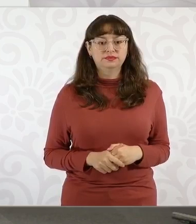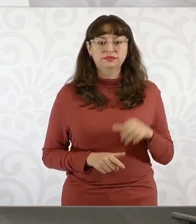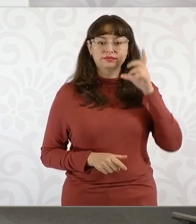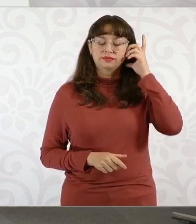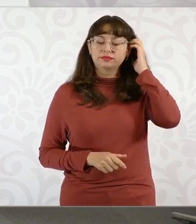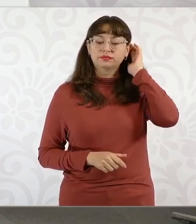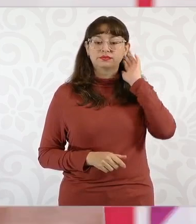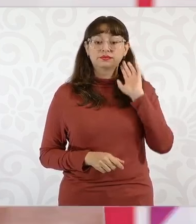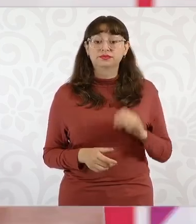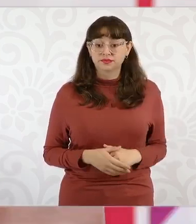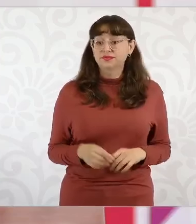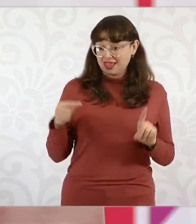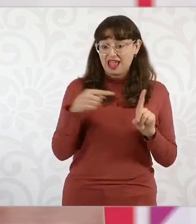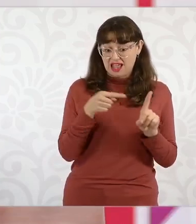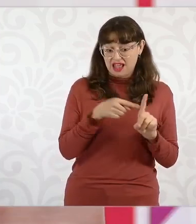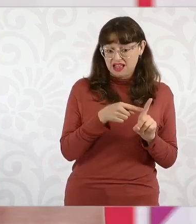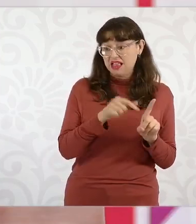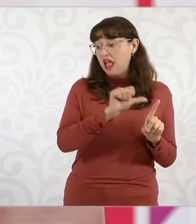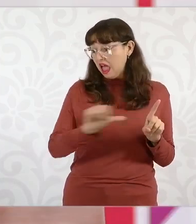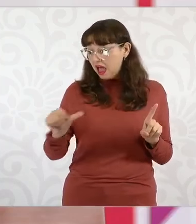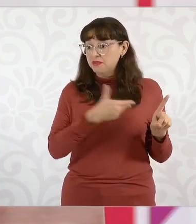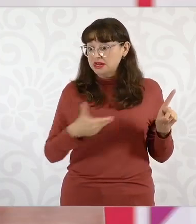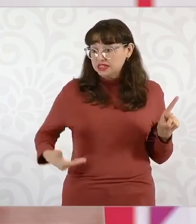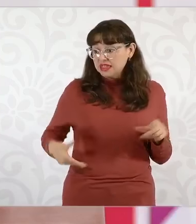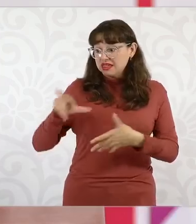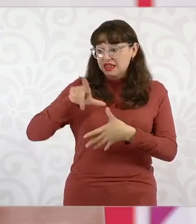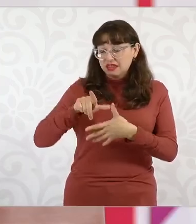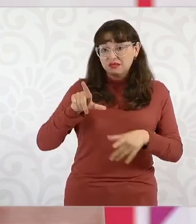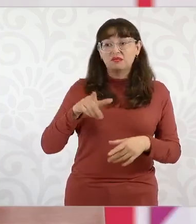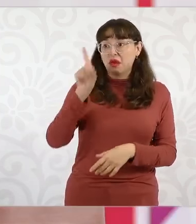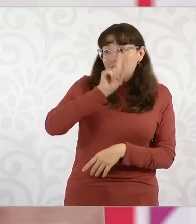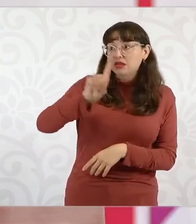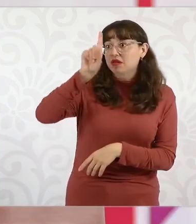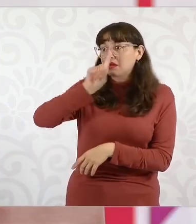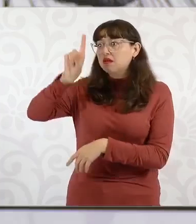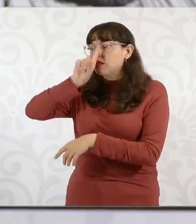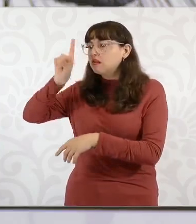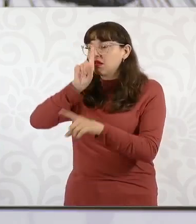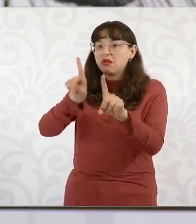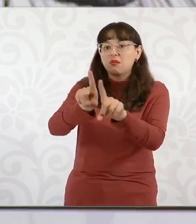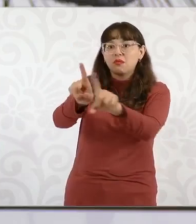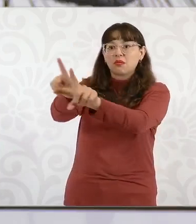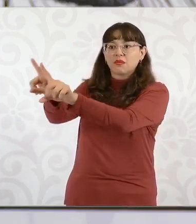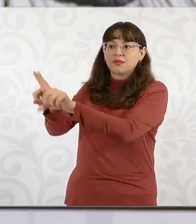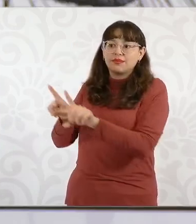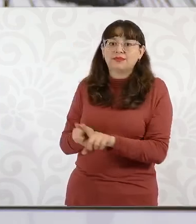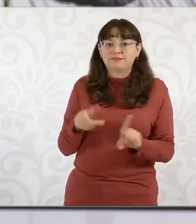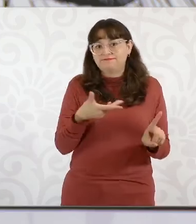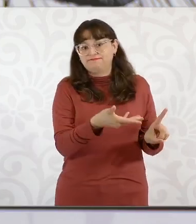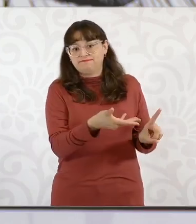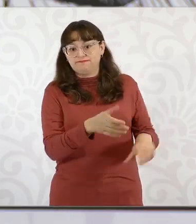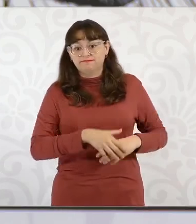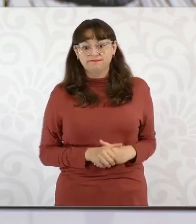es asesor de varios presidentes de América Latina. Pero digamos, más allá de eso, el tema central es que nosotros